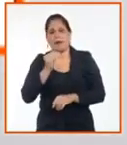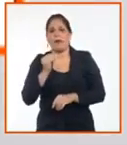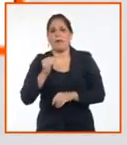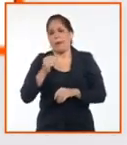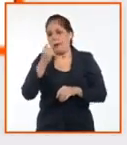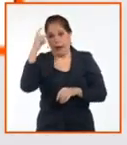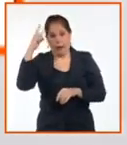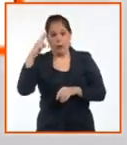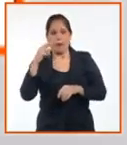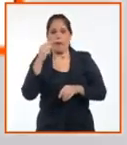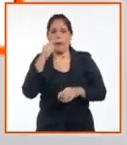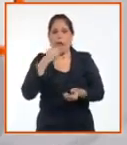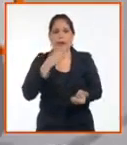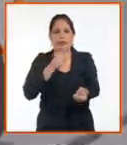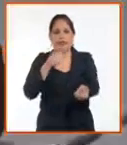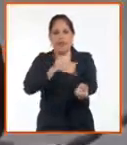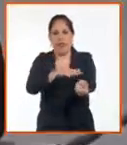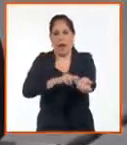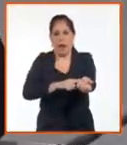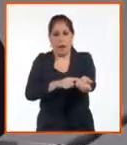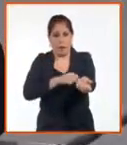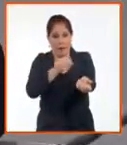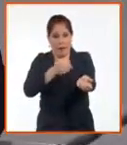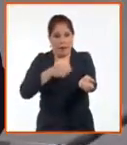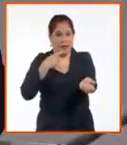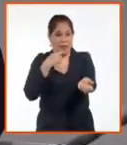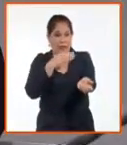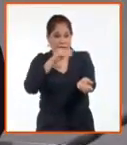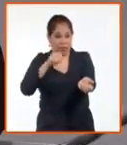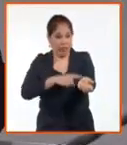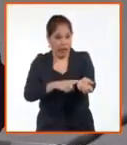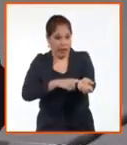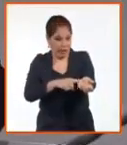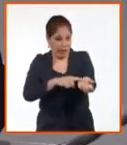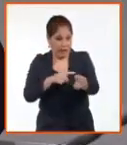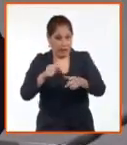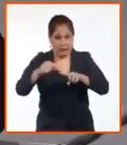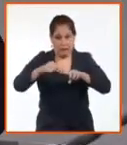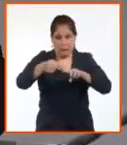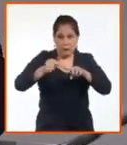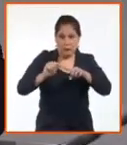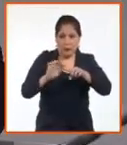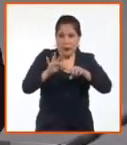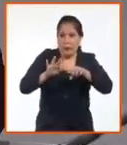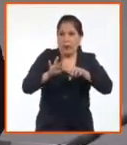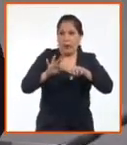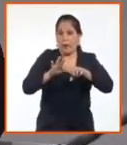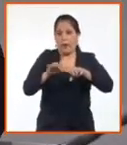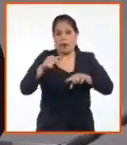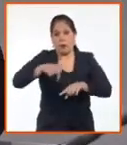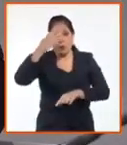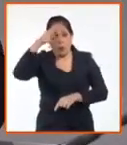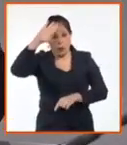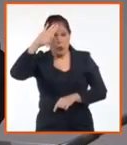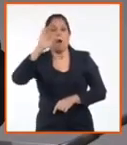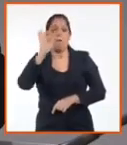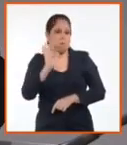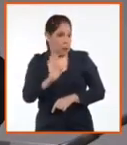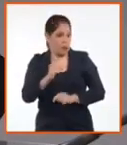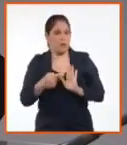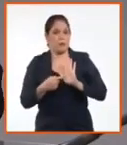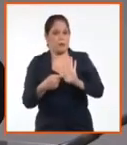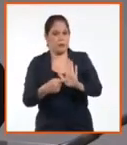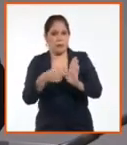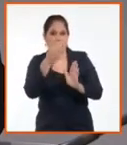recientemente se hizo un congreso internacional relacionado con la diabetes pero se presentaron la actualización del ebro que es un medicamento